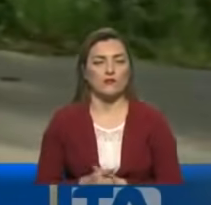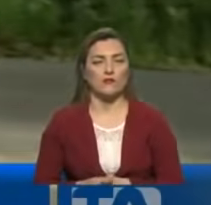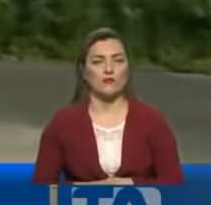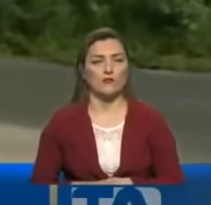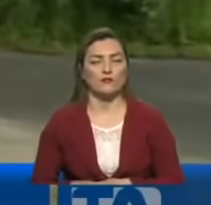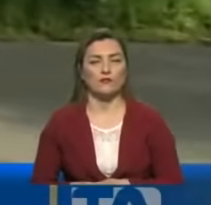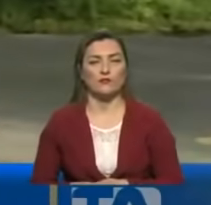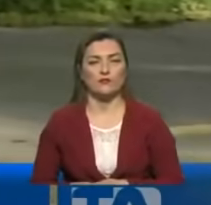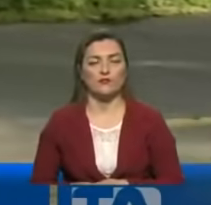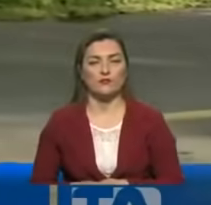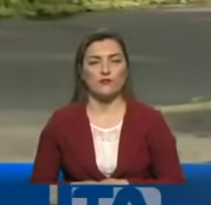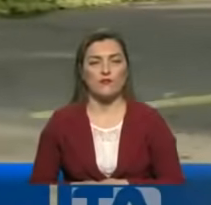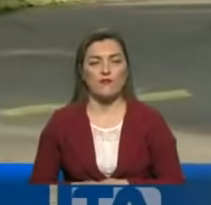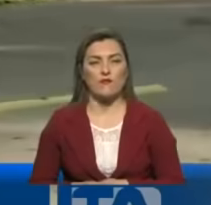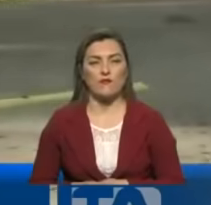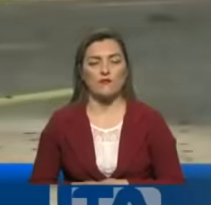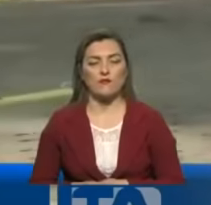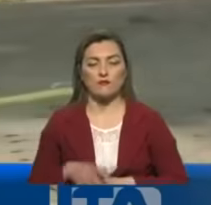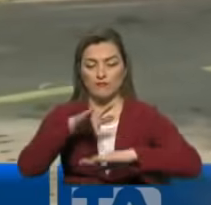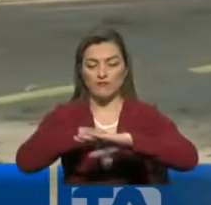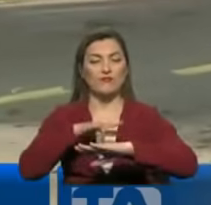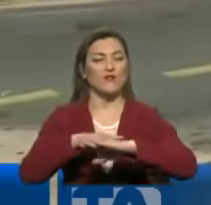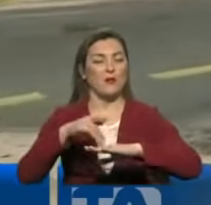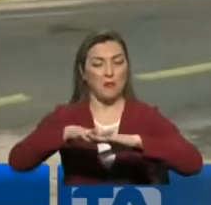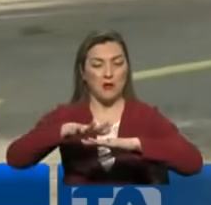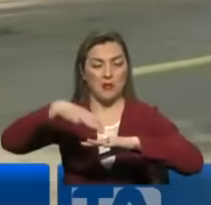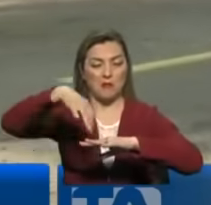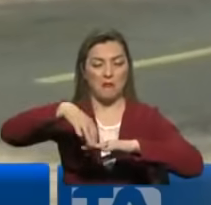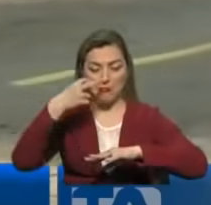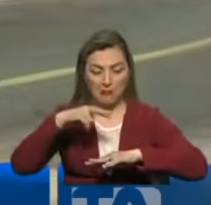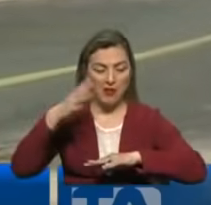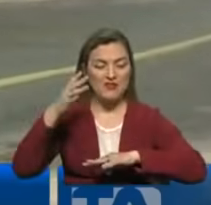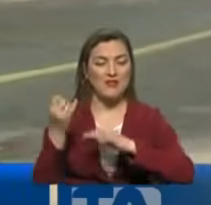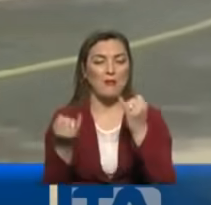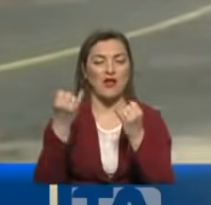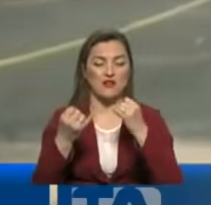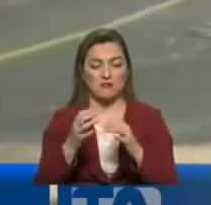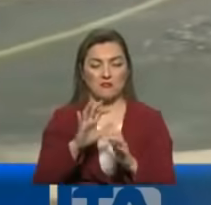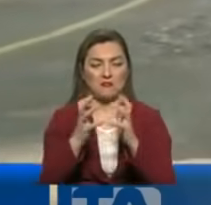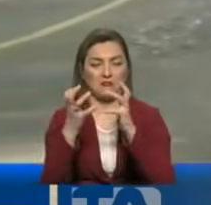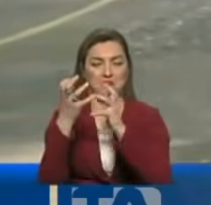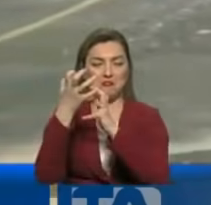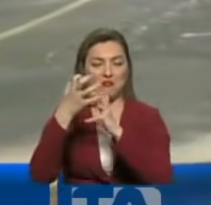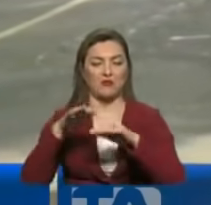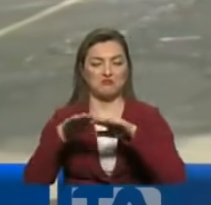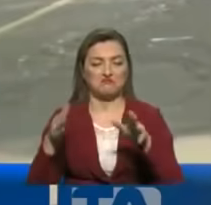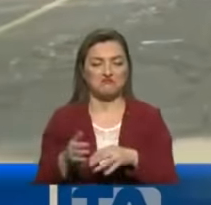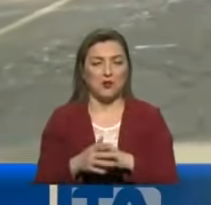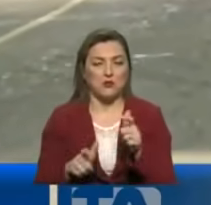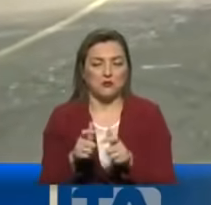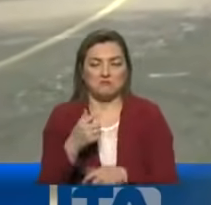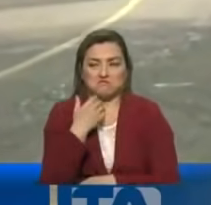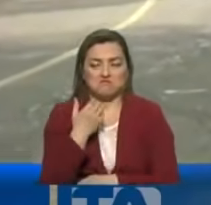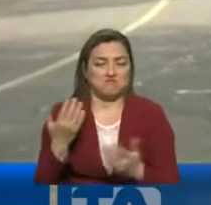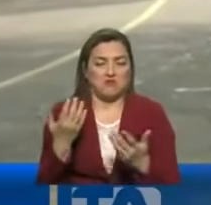las cunetas. Está la maleza crecida notablemente y es por eso que los vecinos están realmente inconformes con